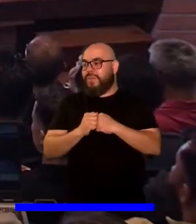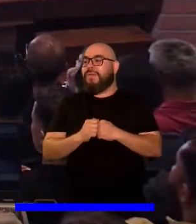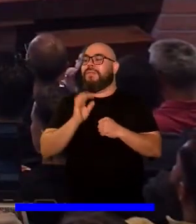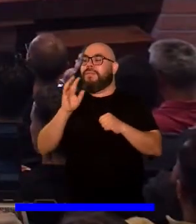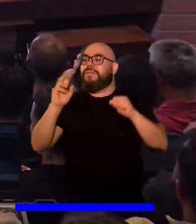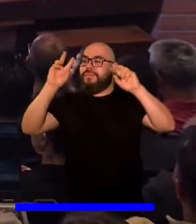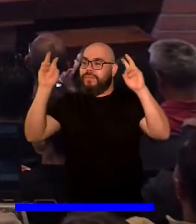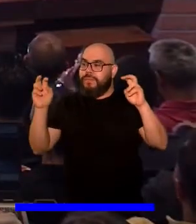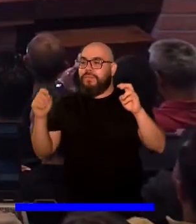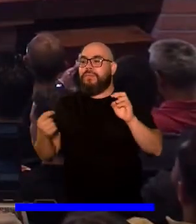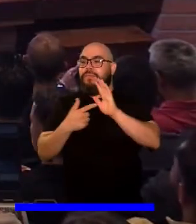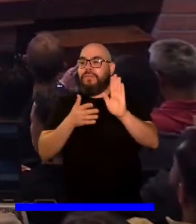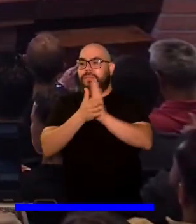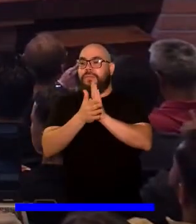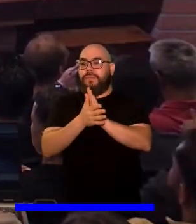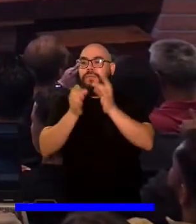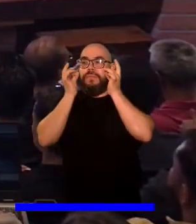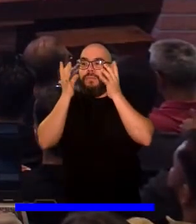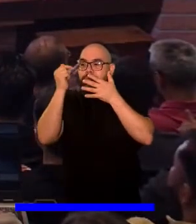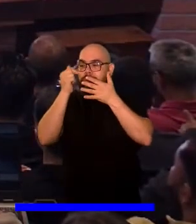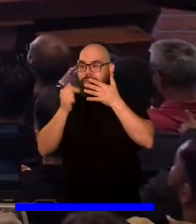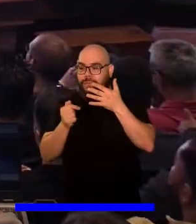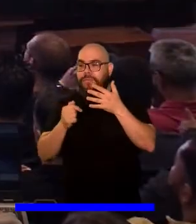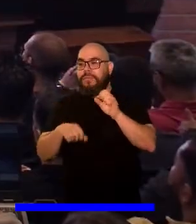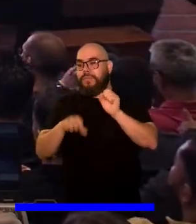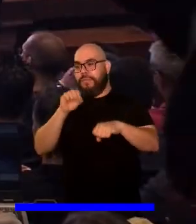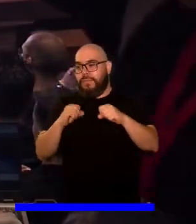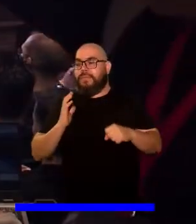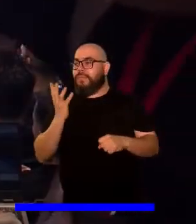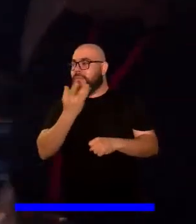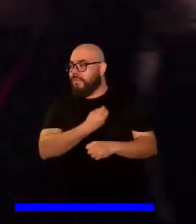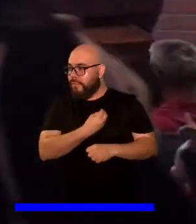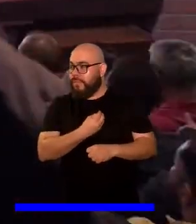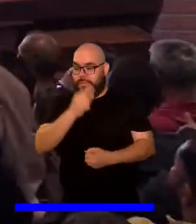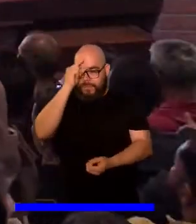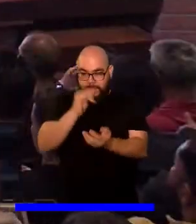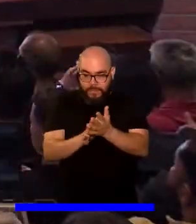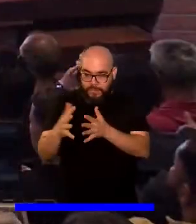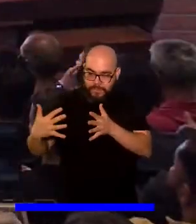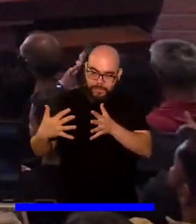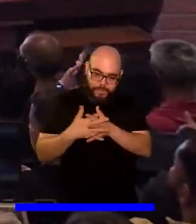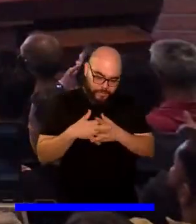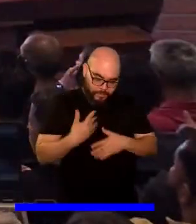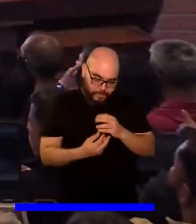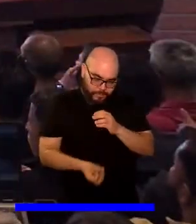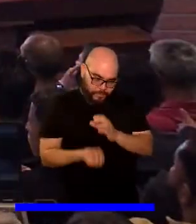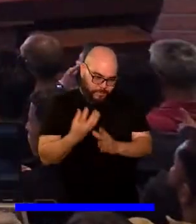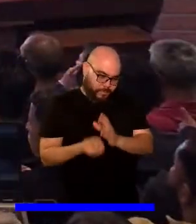esto es que va a suceder algo muy similar a esto, en el cual nosotros adoptamos la IA para mejorar nuestra